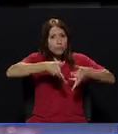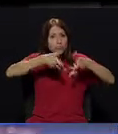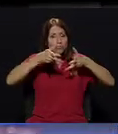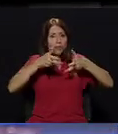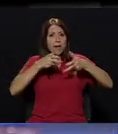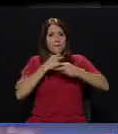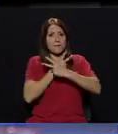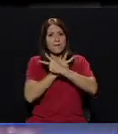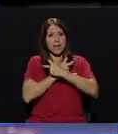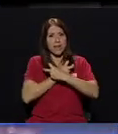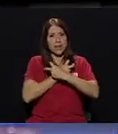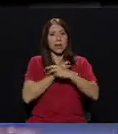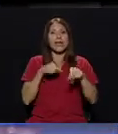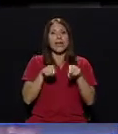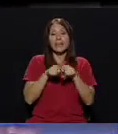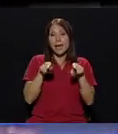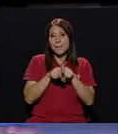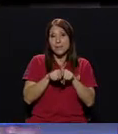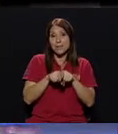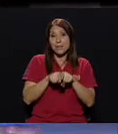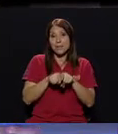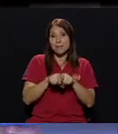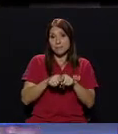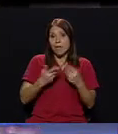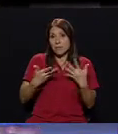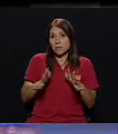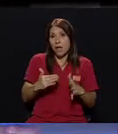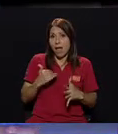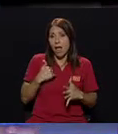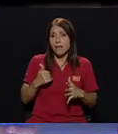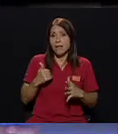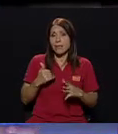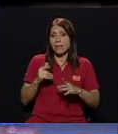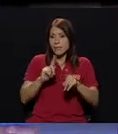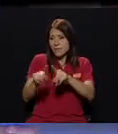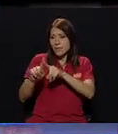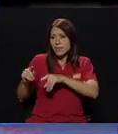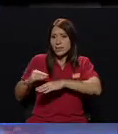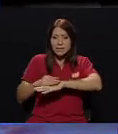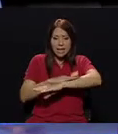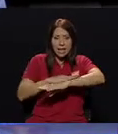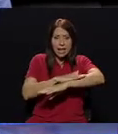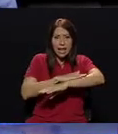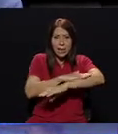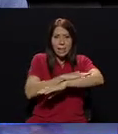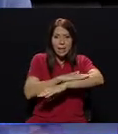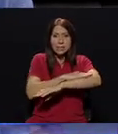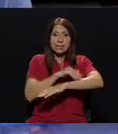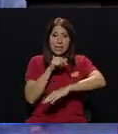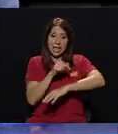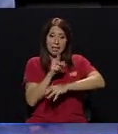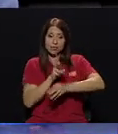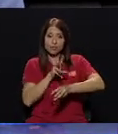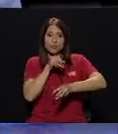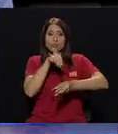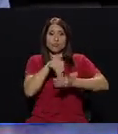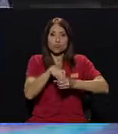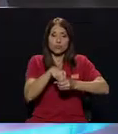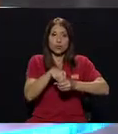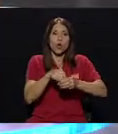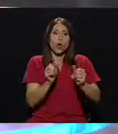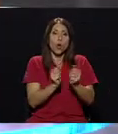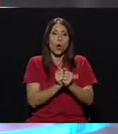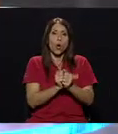en sí, y también existen cremas que yo creo que ahí a la feria, a la Expomiel va a llegar de este tipo de cremas que son enriquecidas